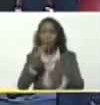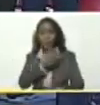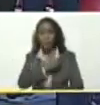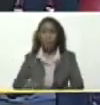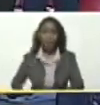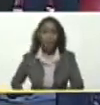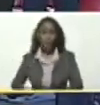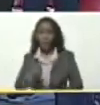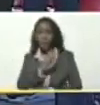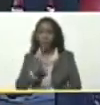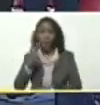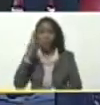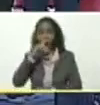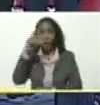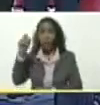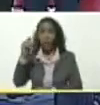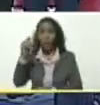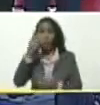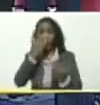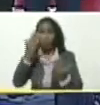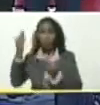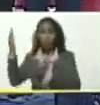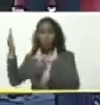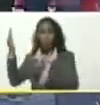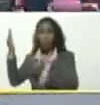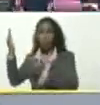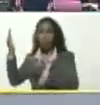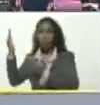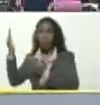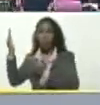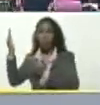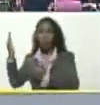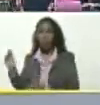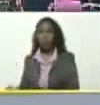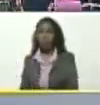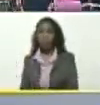de la República, Nicolás Maduro Moros. Adelante, señor presidente.